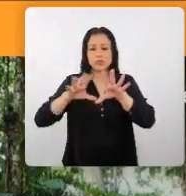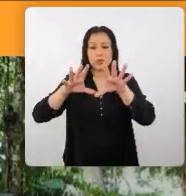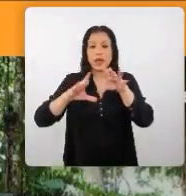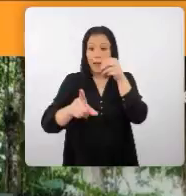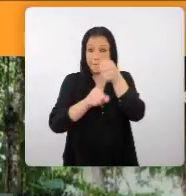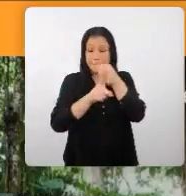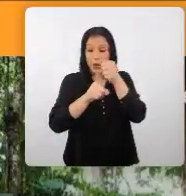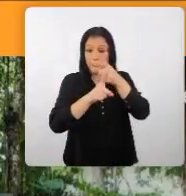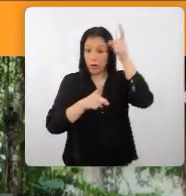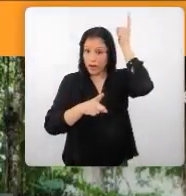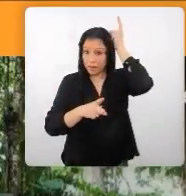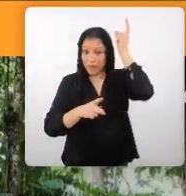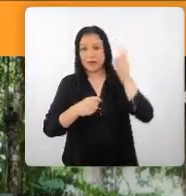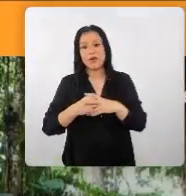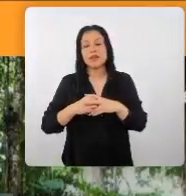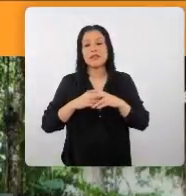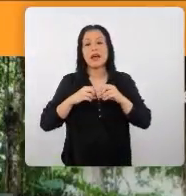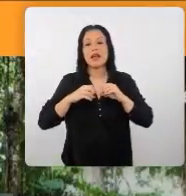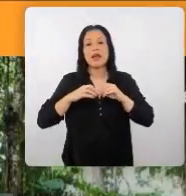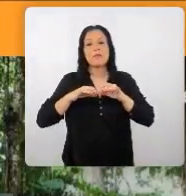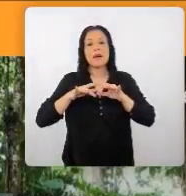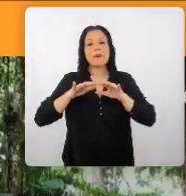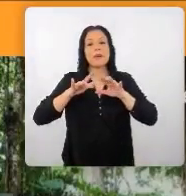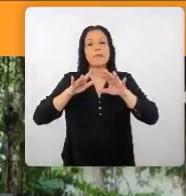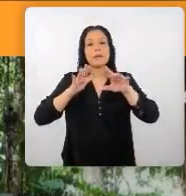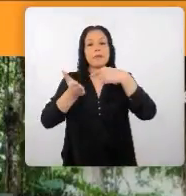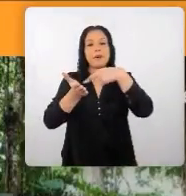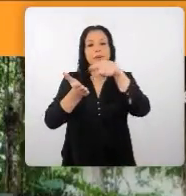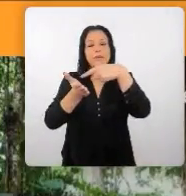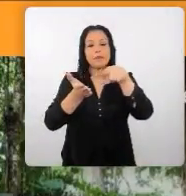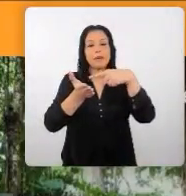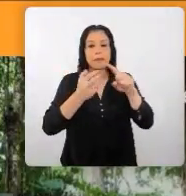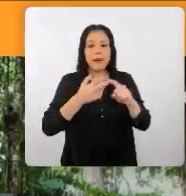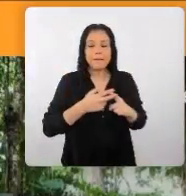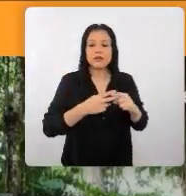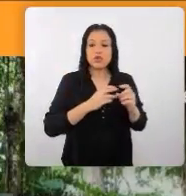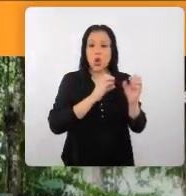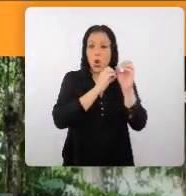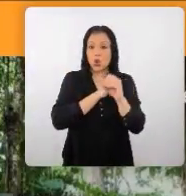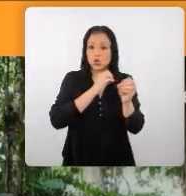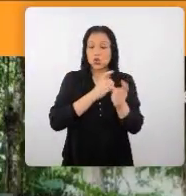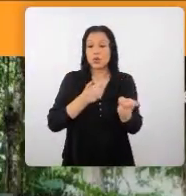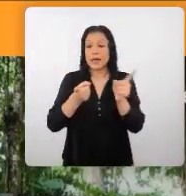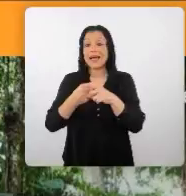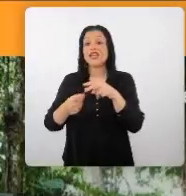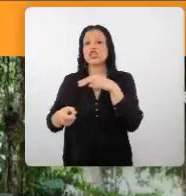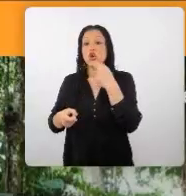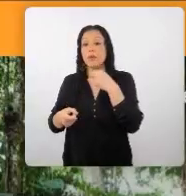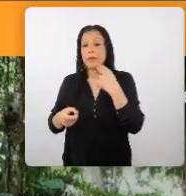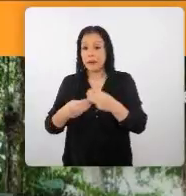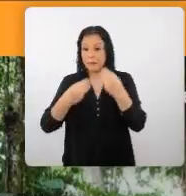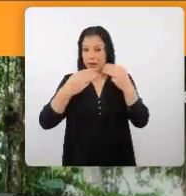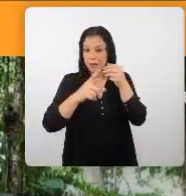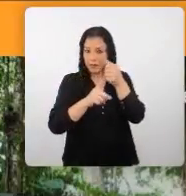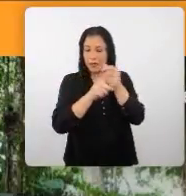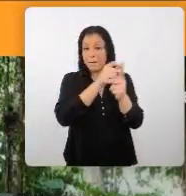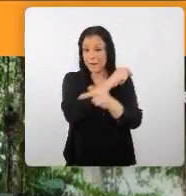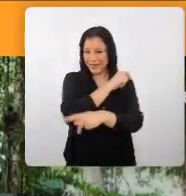de hecho está corriendo desde el mes de octubre y noviembre en el mercado